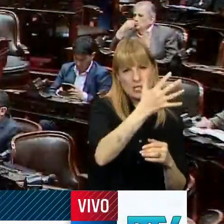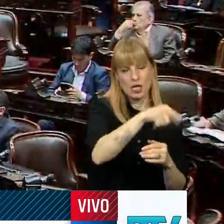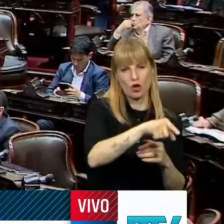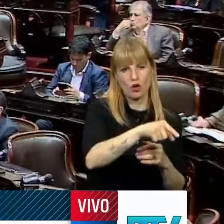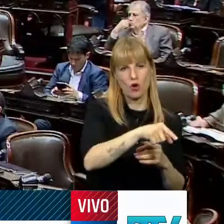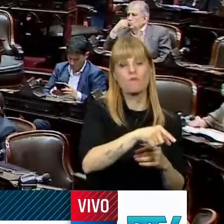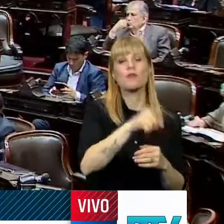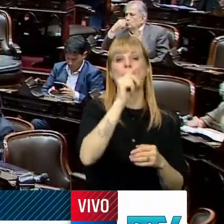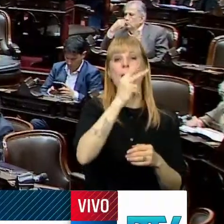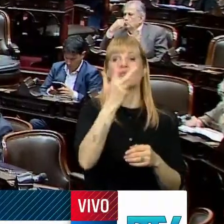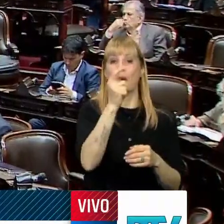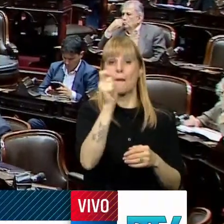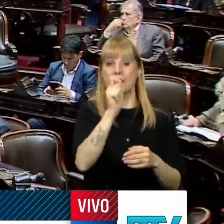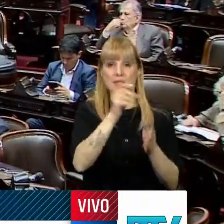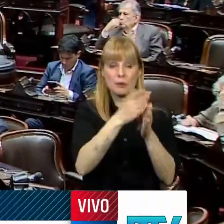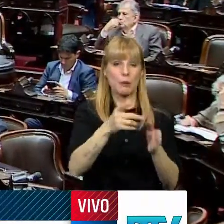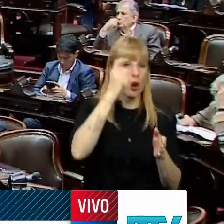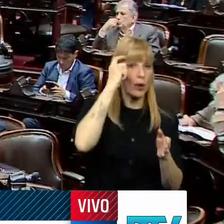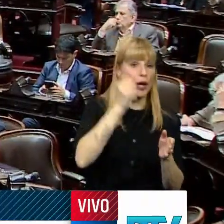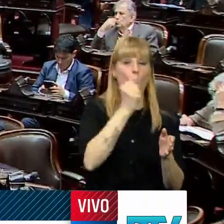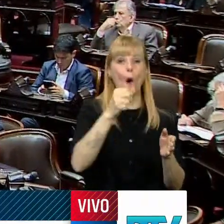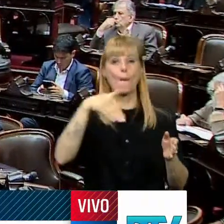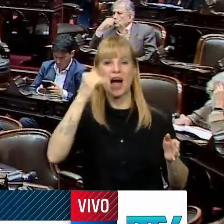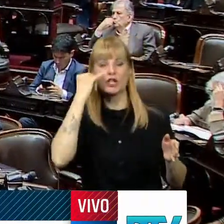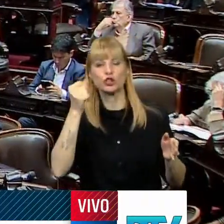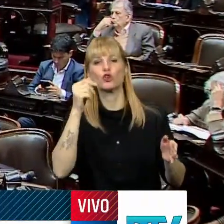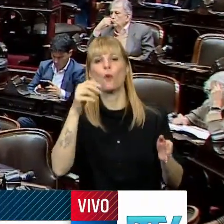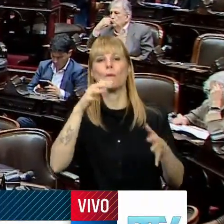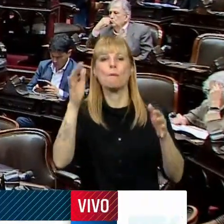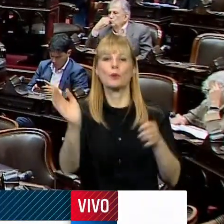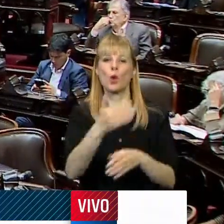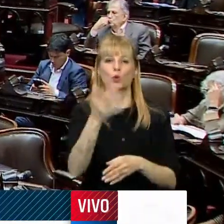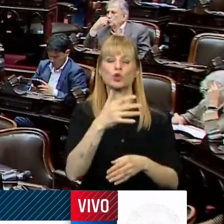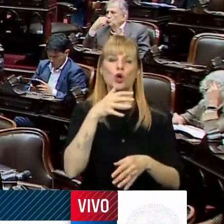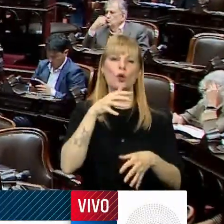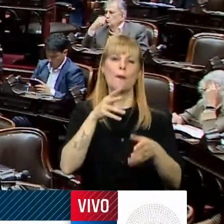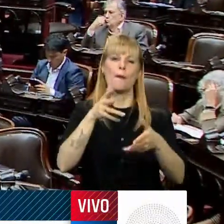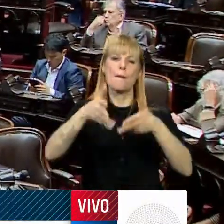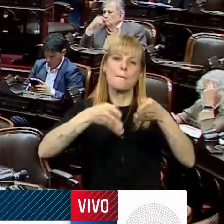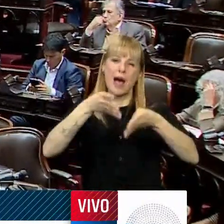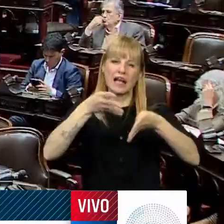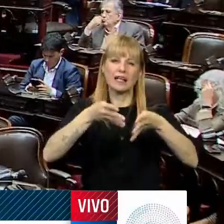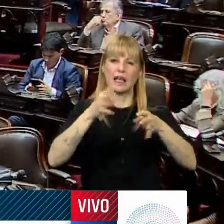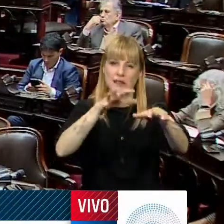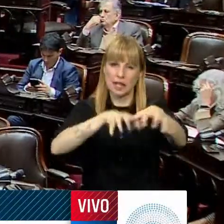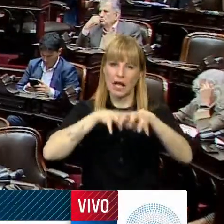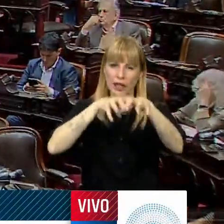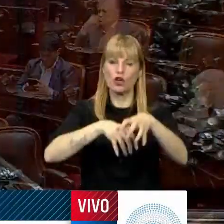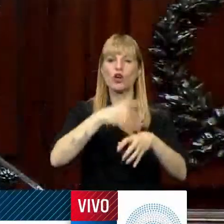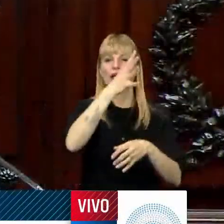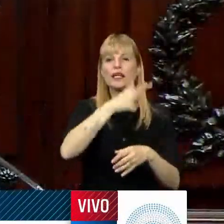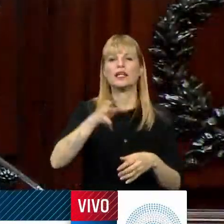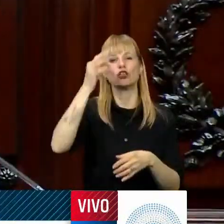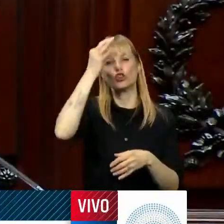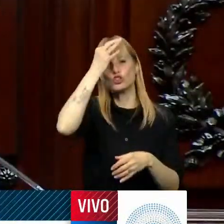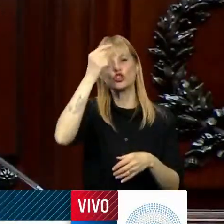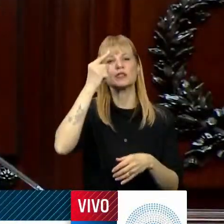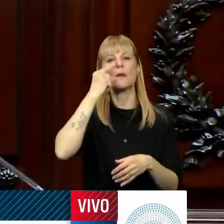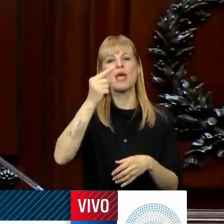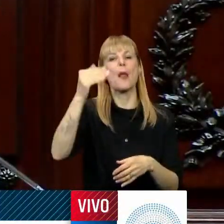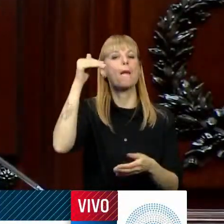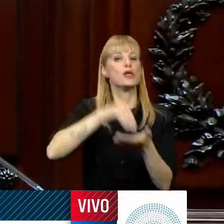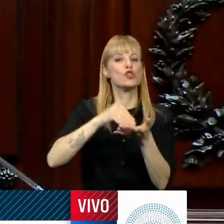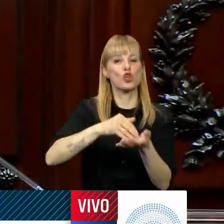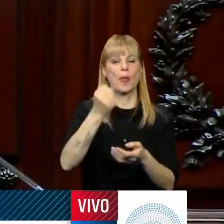la producción y exportación de maquinaria agrícola logró una facturación de 512.000 millones de pesos, lo